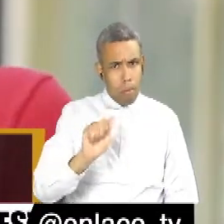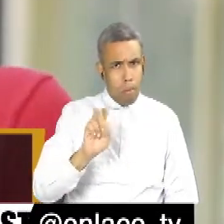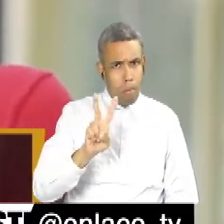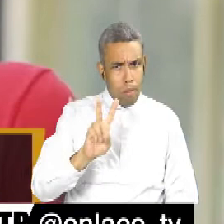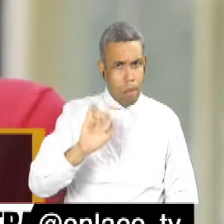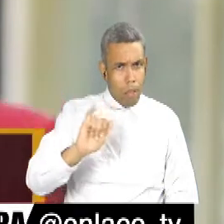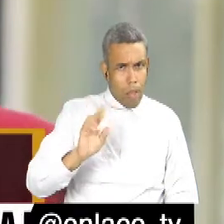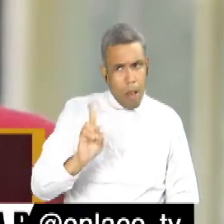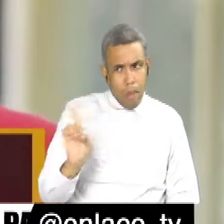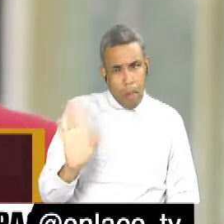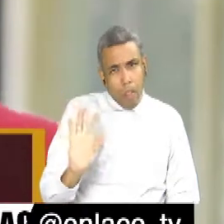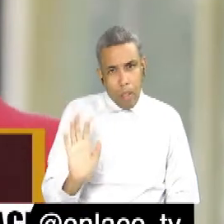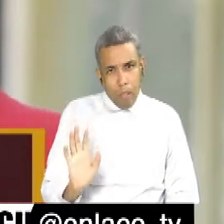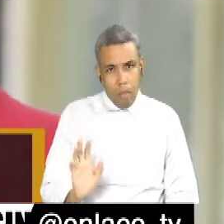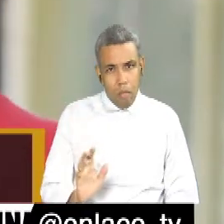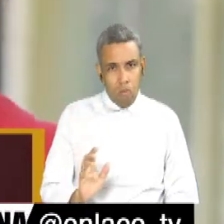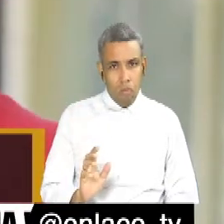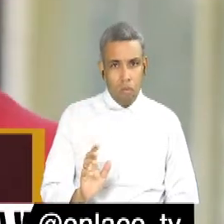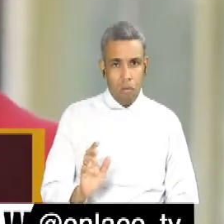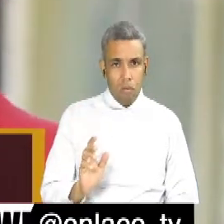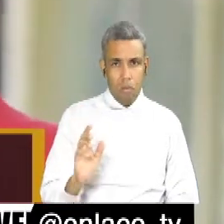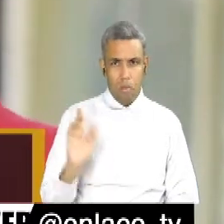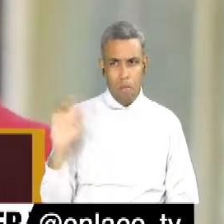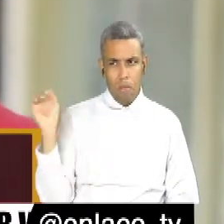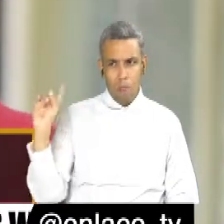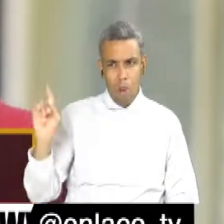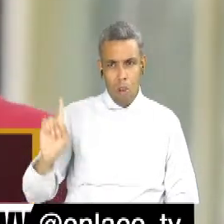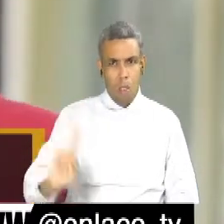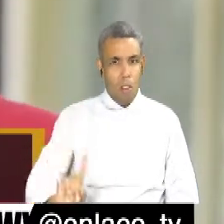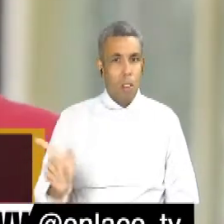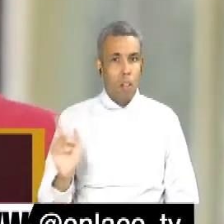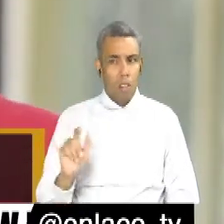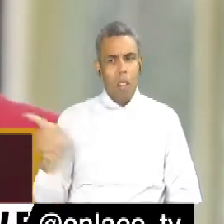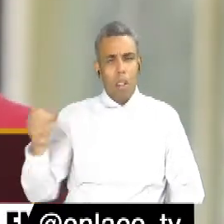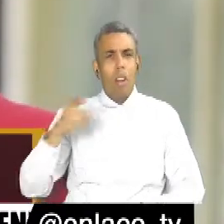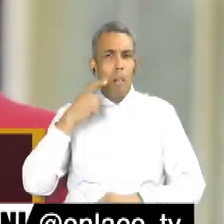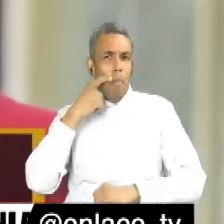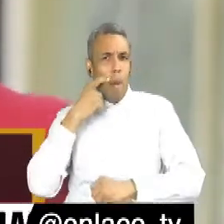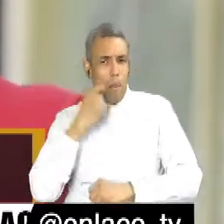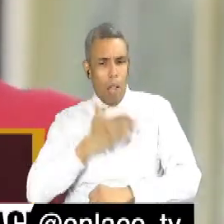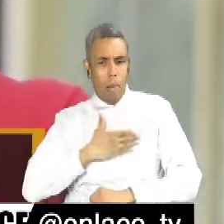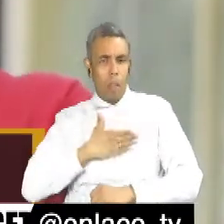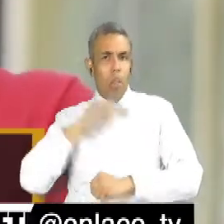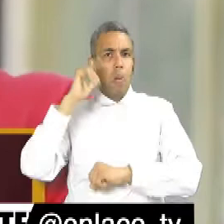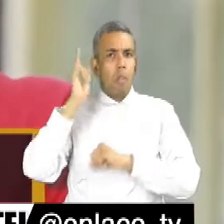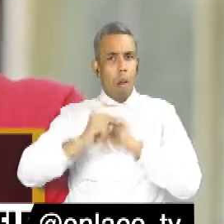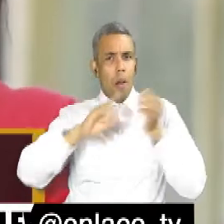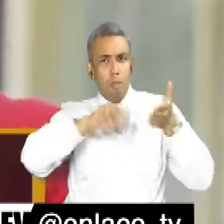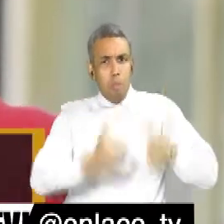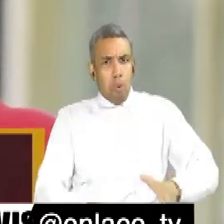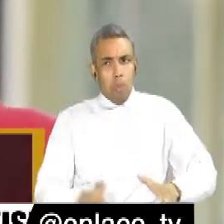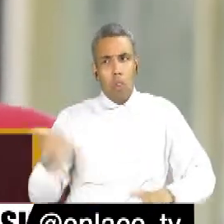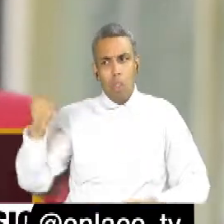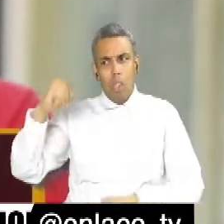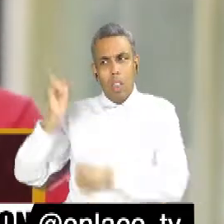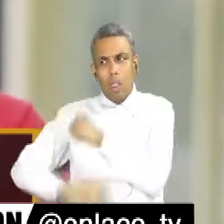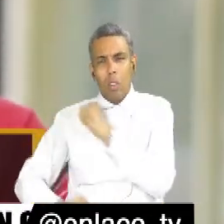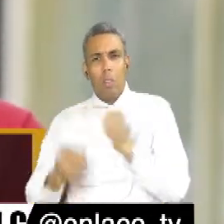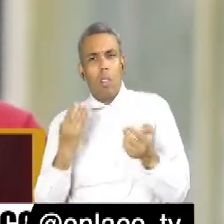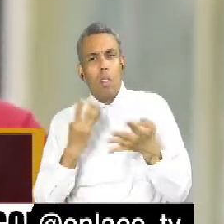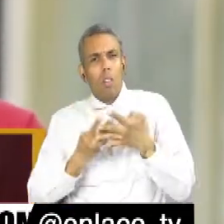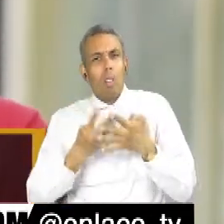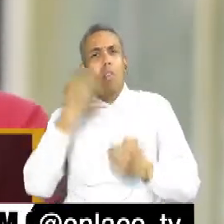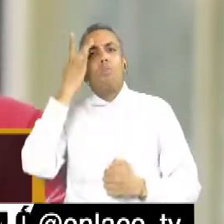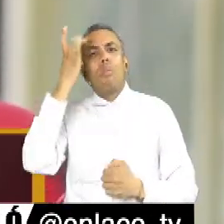causa curiosidad porque le faltaban varios años por cumplir. Entonces, sí quisiera saber oficialmente qué es lo que